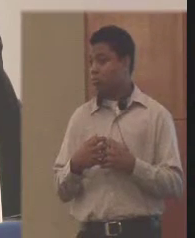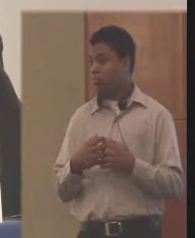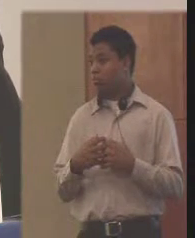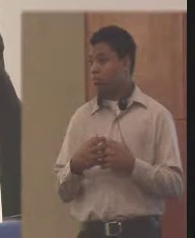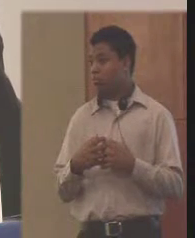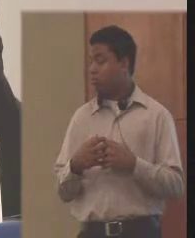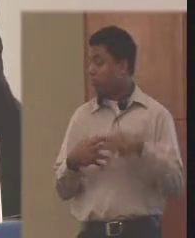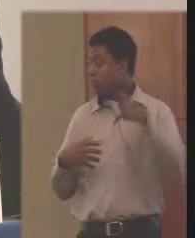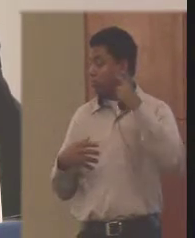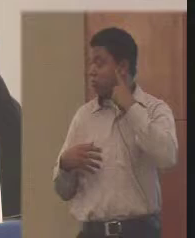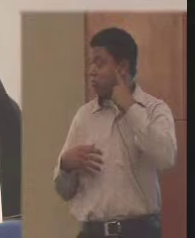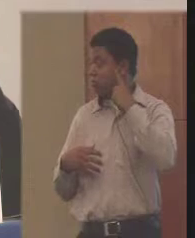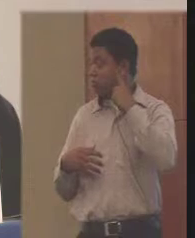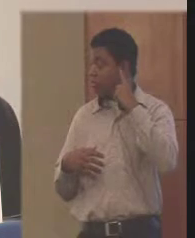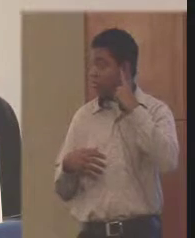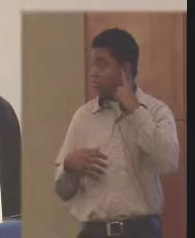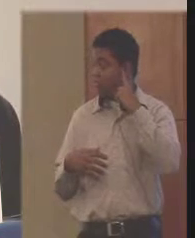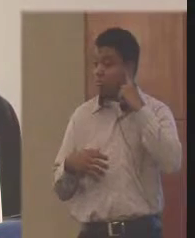two.